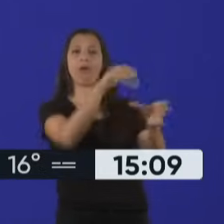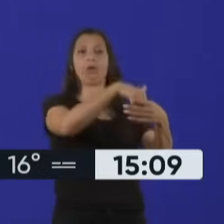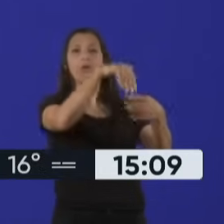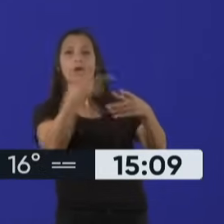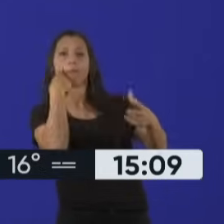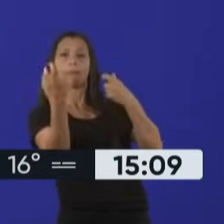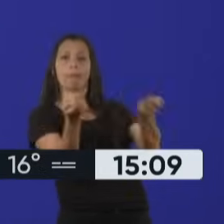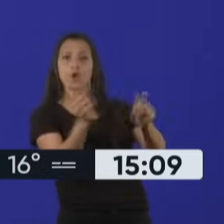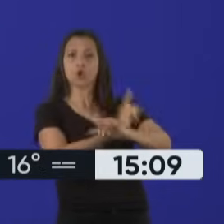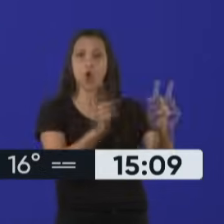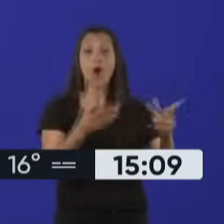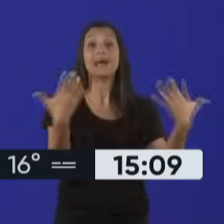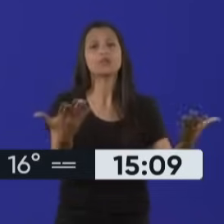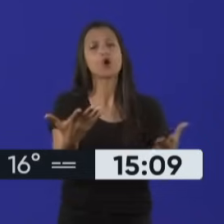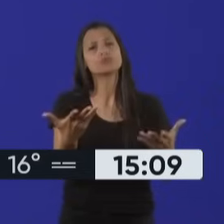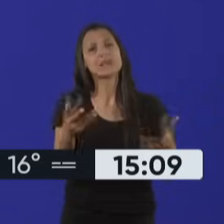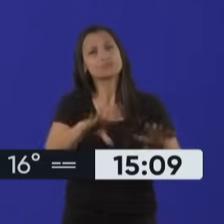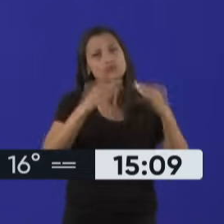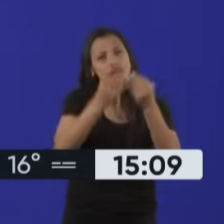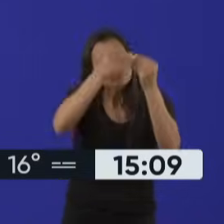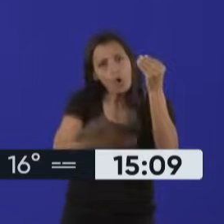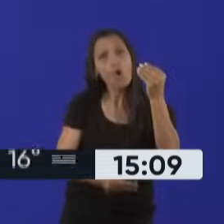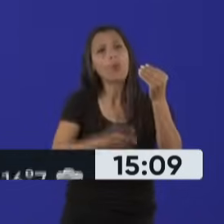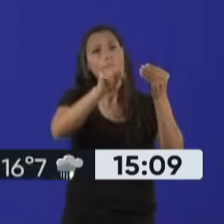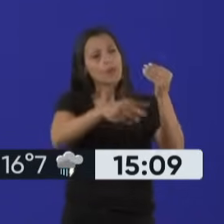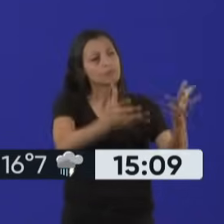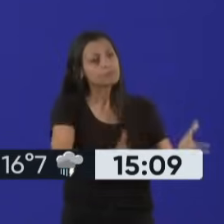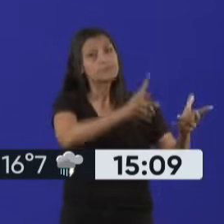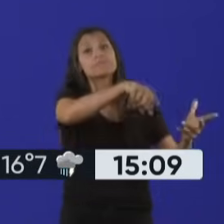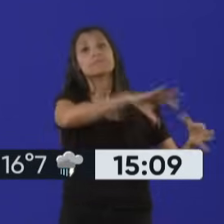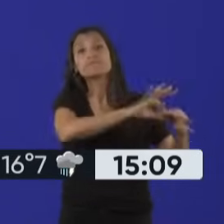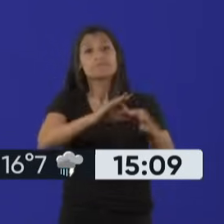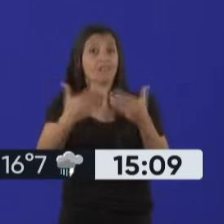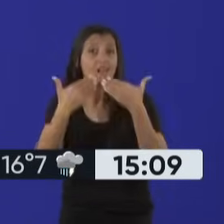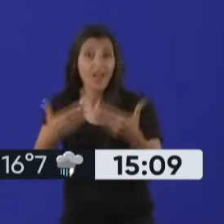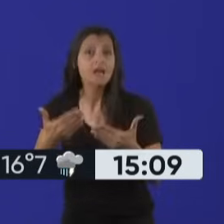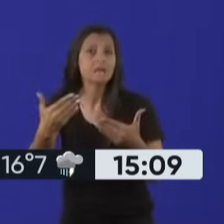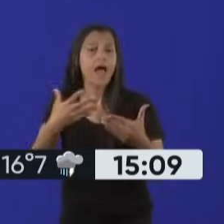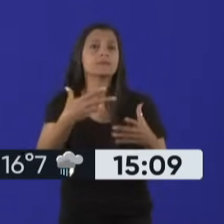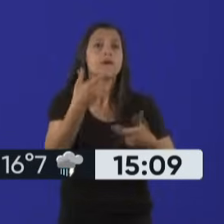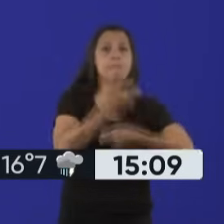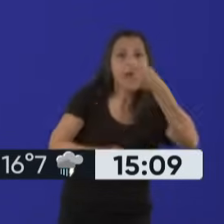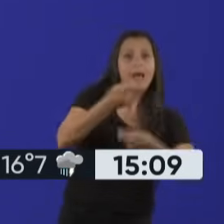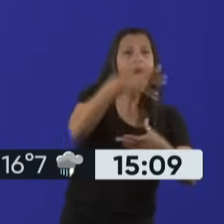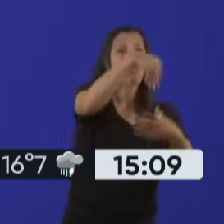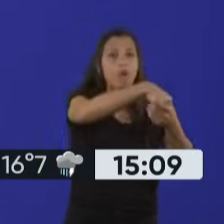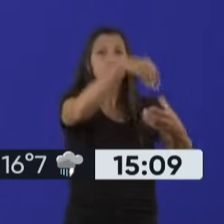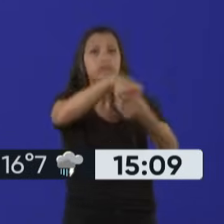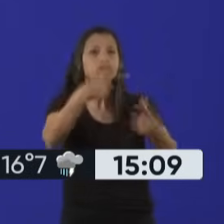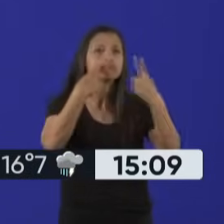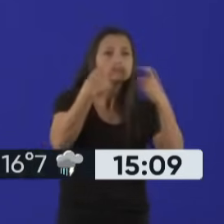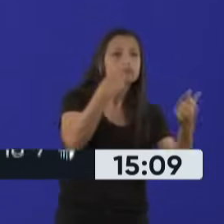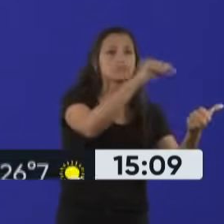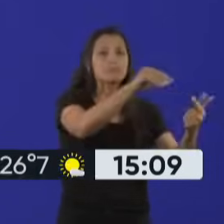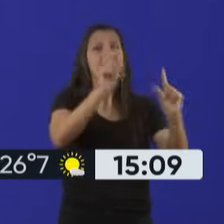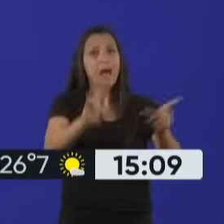este crecimiento entonces tiene que ver con seguir desregulando en todos los mercados y también desregular en el mercado